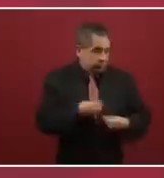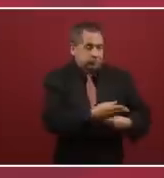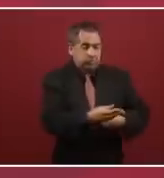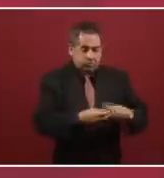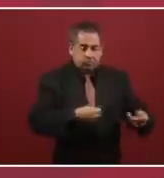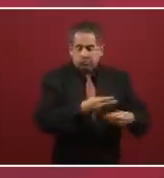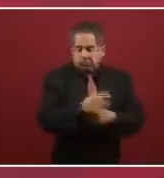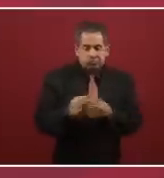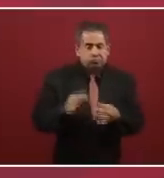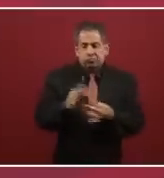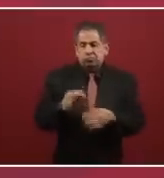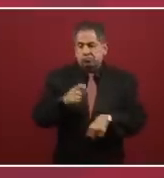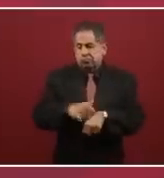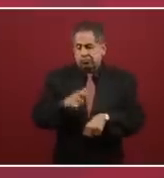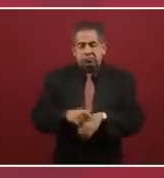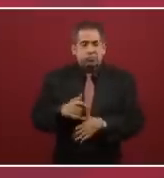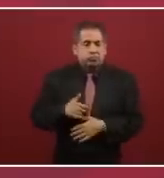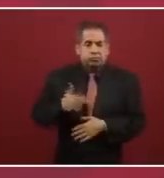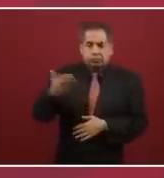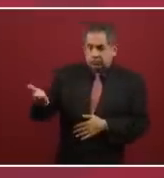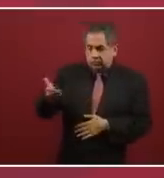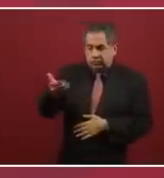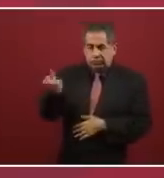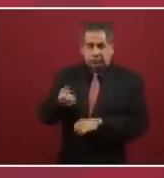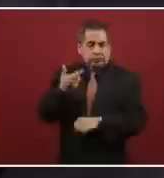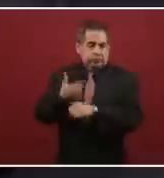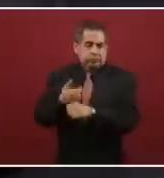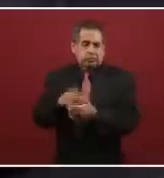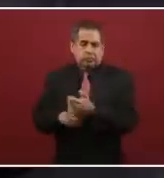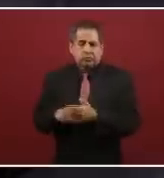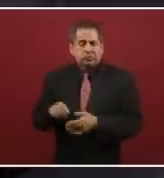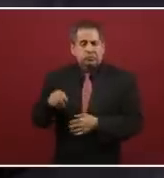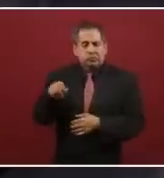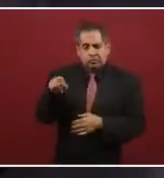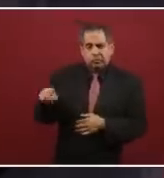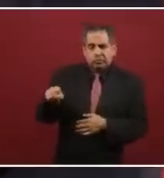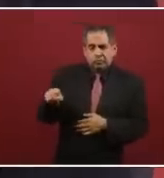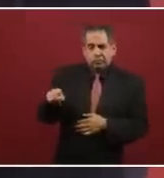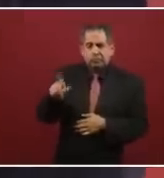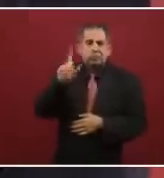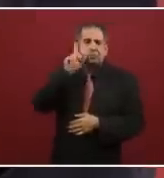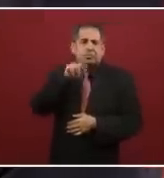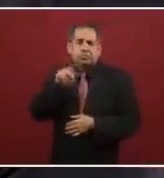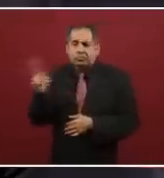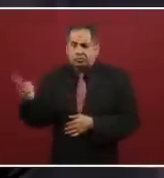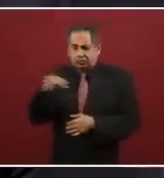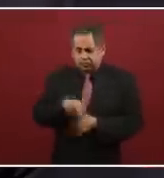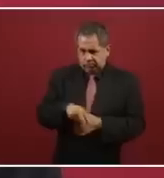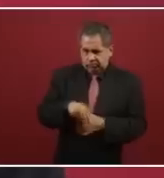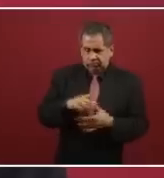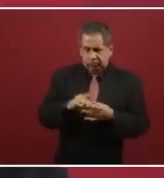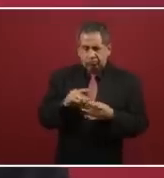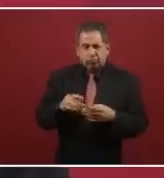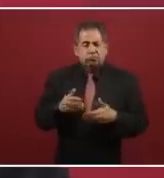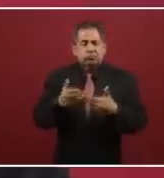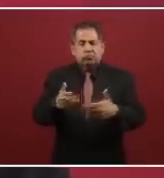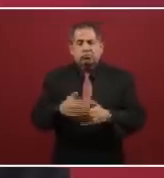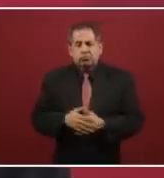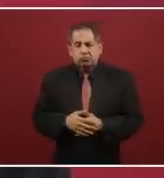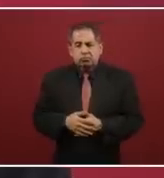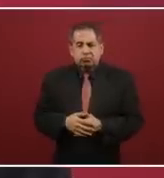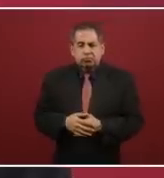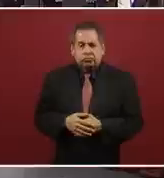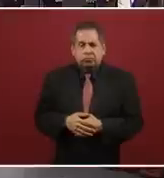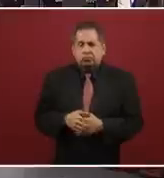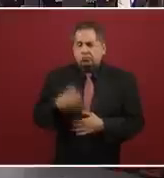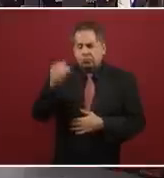Le voy a pedir al secretario de Agricultura que venga mañana. Sí, presidente, yo espero que